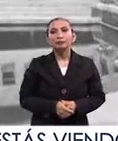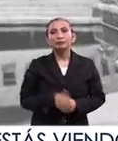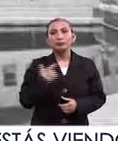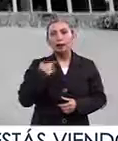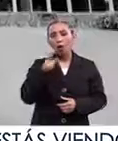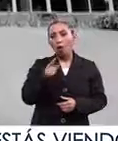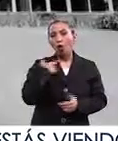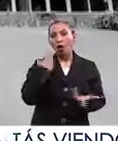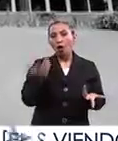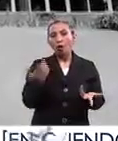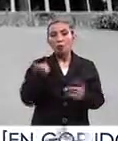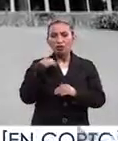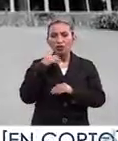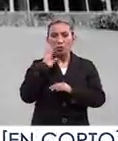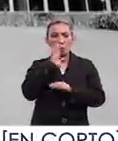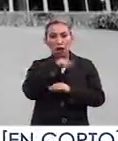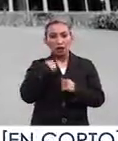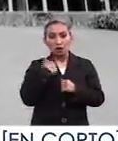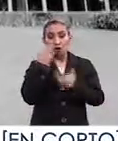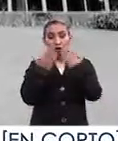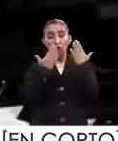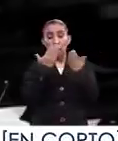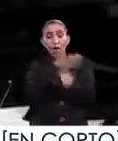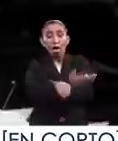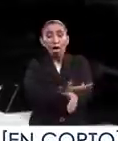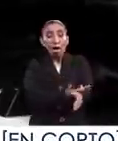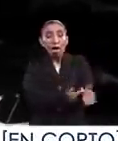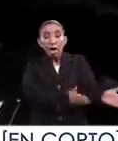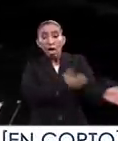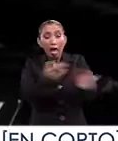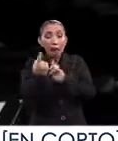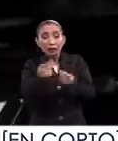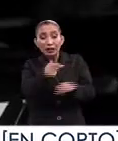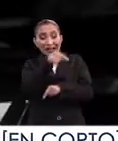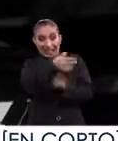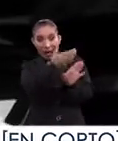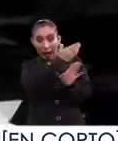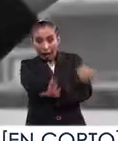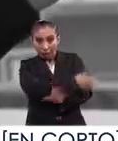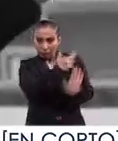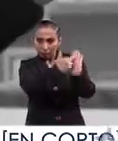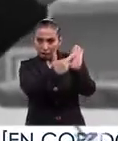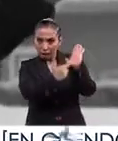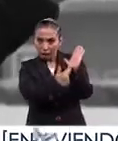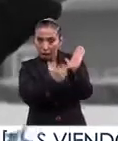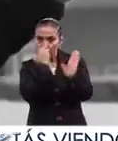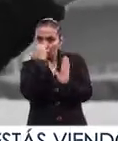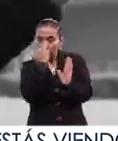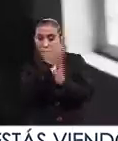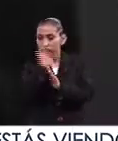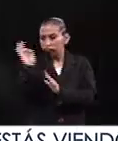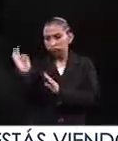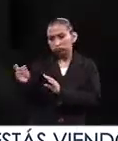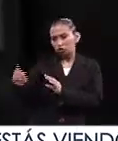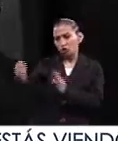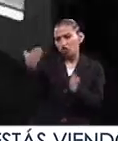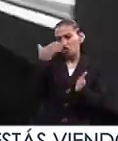con una enorme desventaja, porque yo empecé a estudiar música muy tarde, y en esa época el conservatorio no